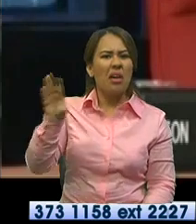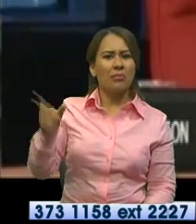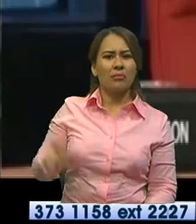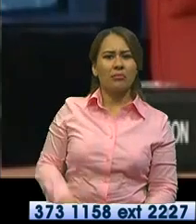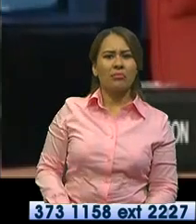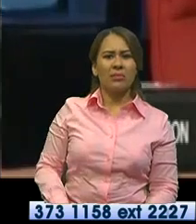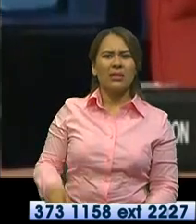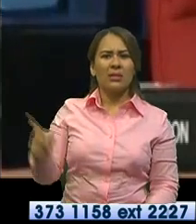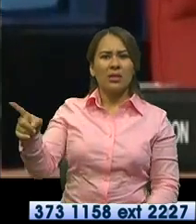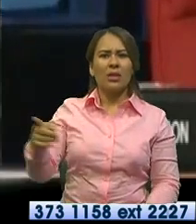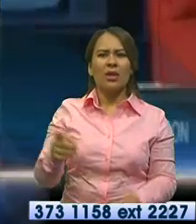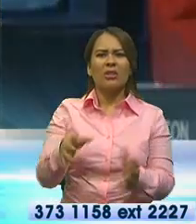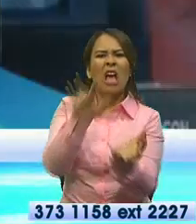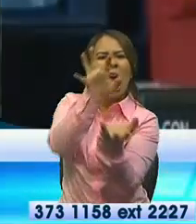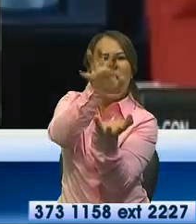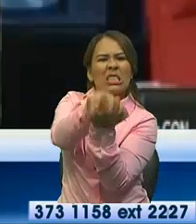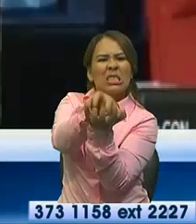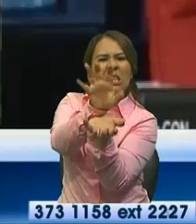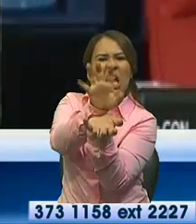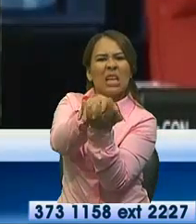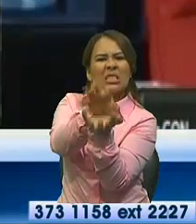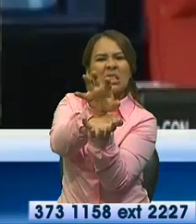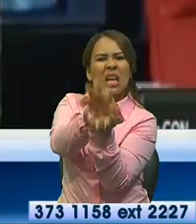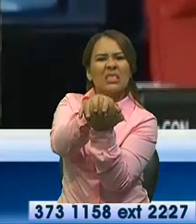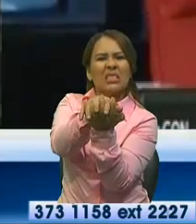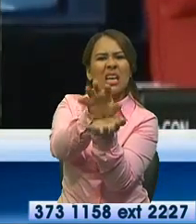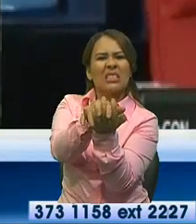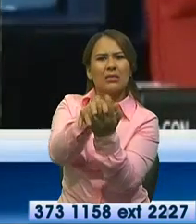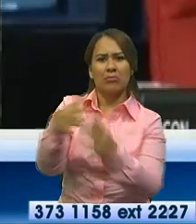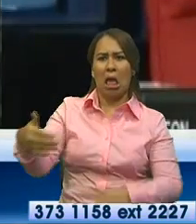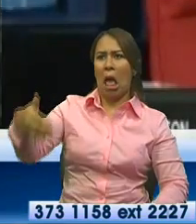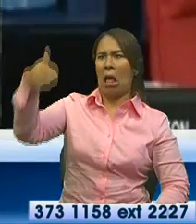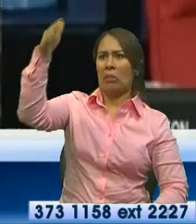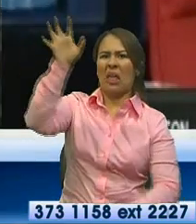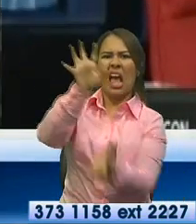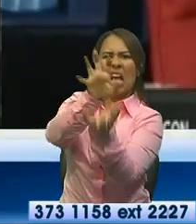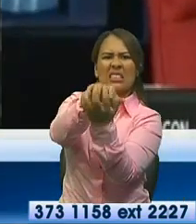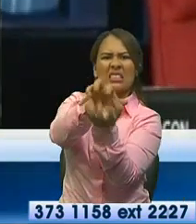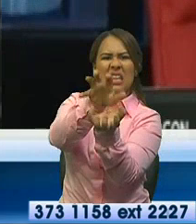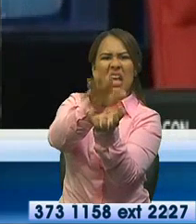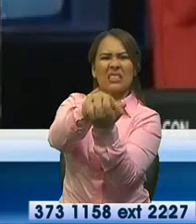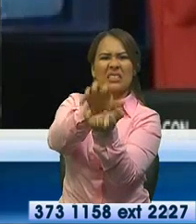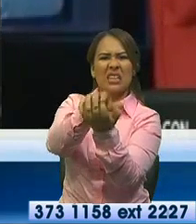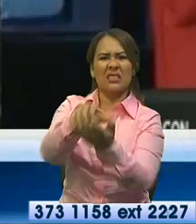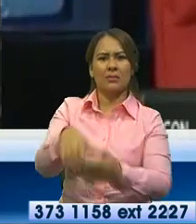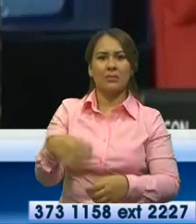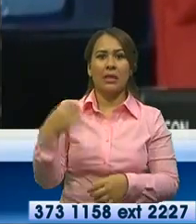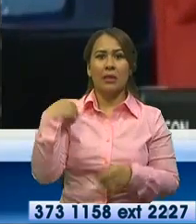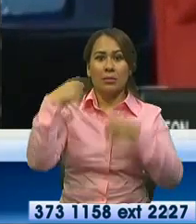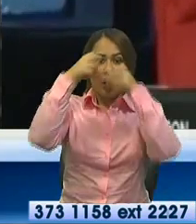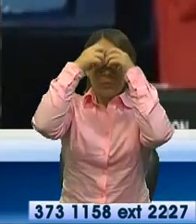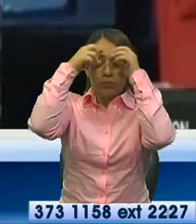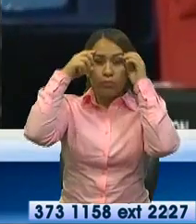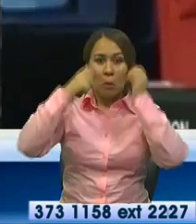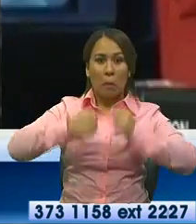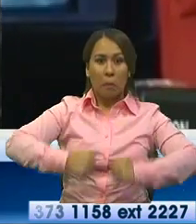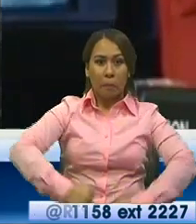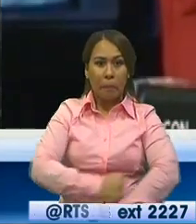son cocodrilos, cocodrilos de altura. Eso tiene bíceps en los párpados,